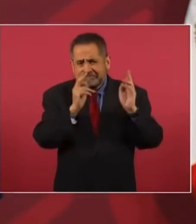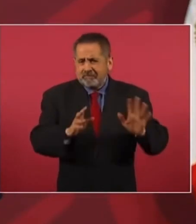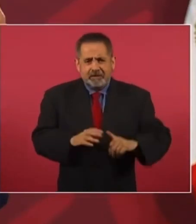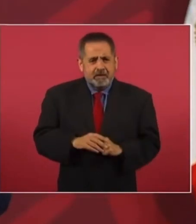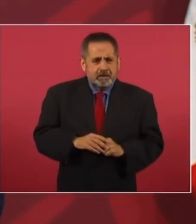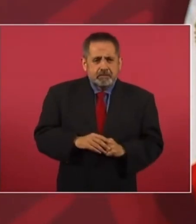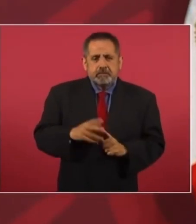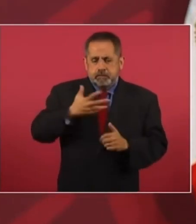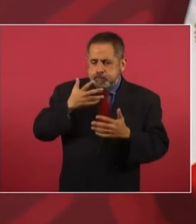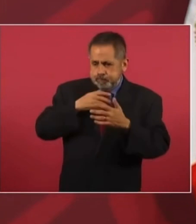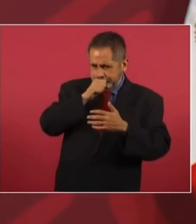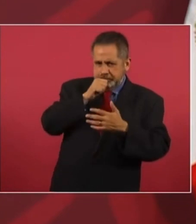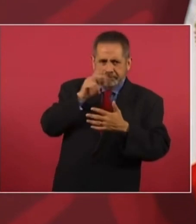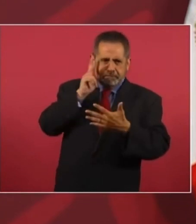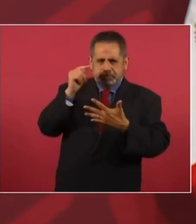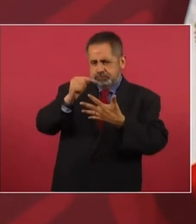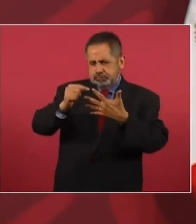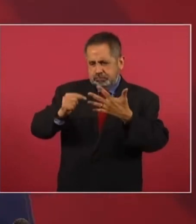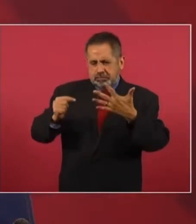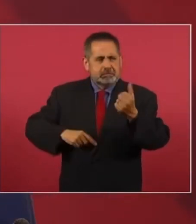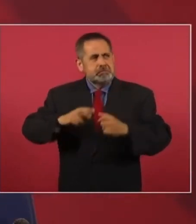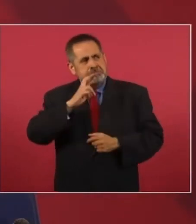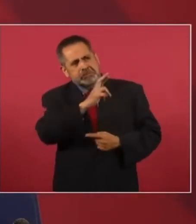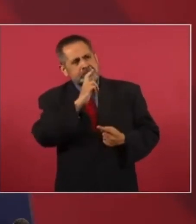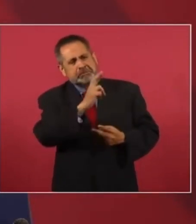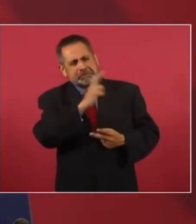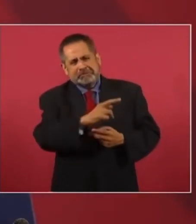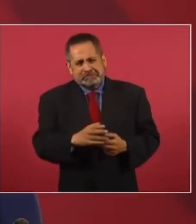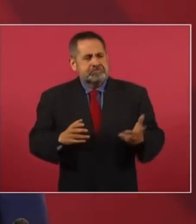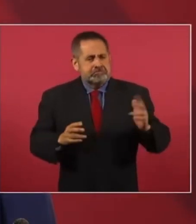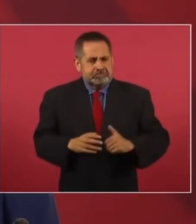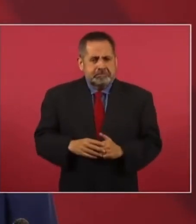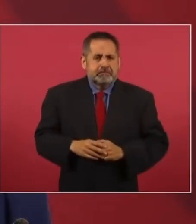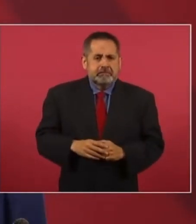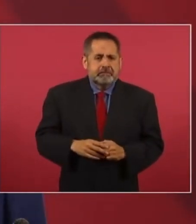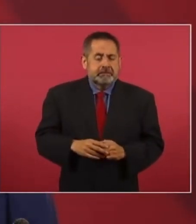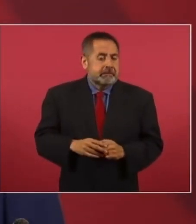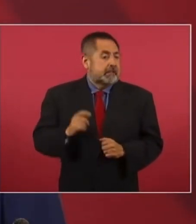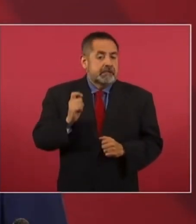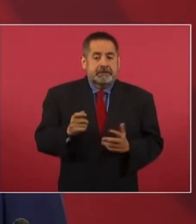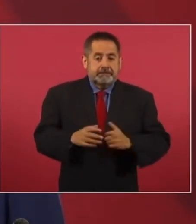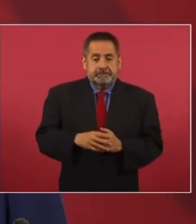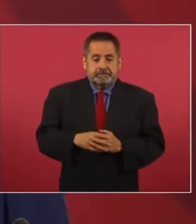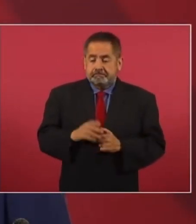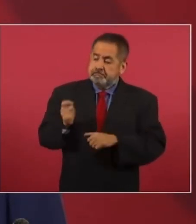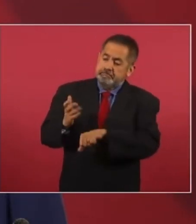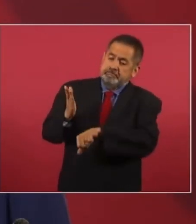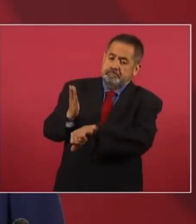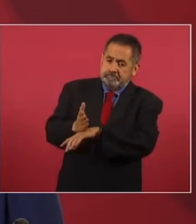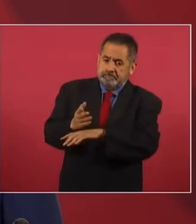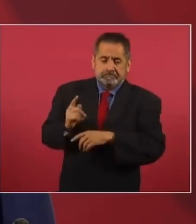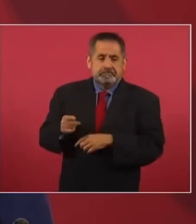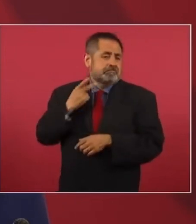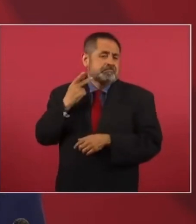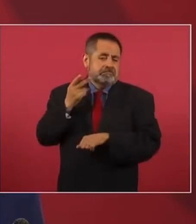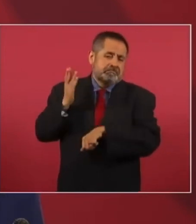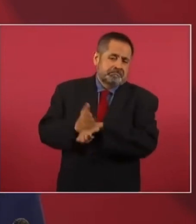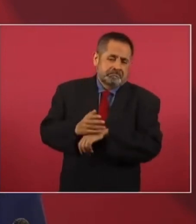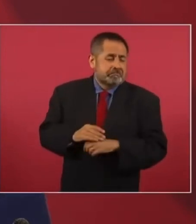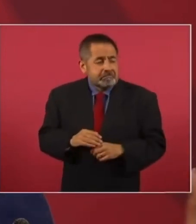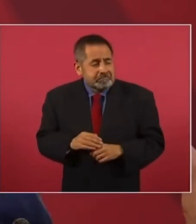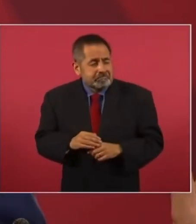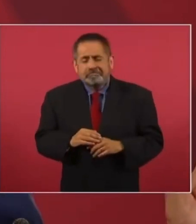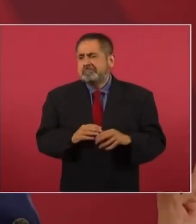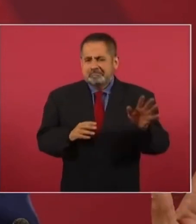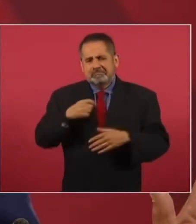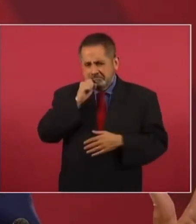Tenemos muchísimos elementos para responder. Y si se trata de una sanción de tipo político,